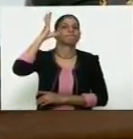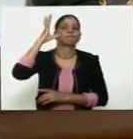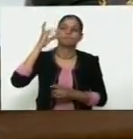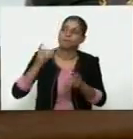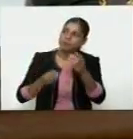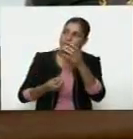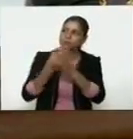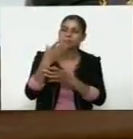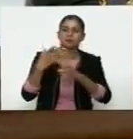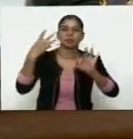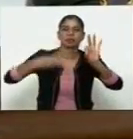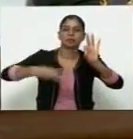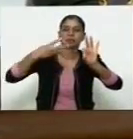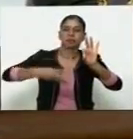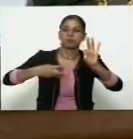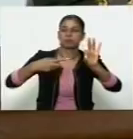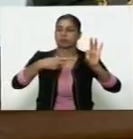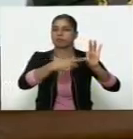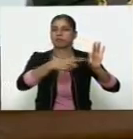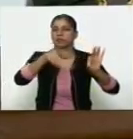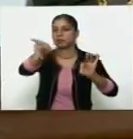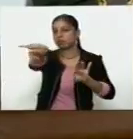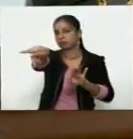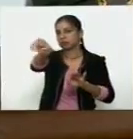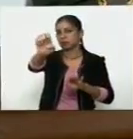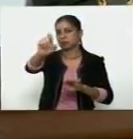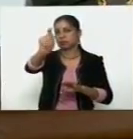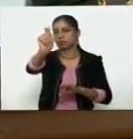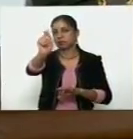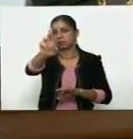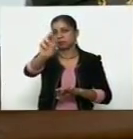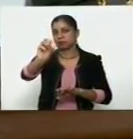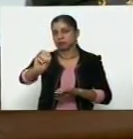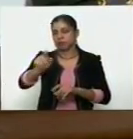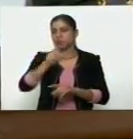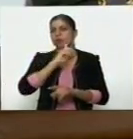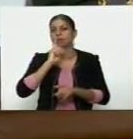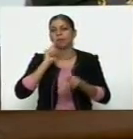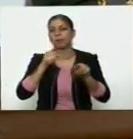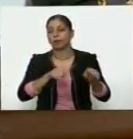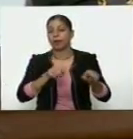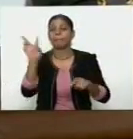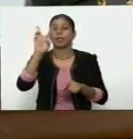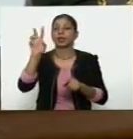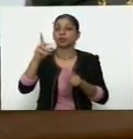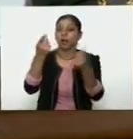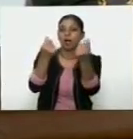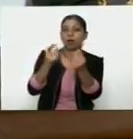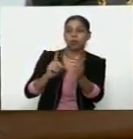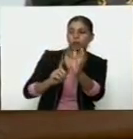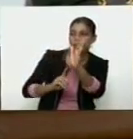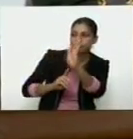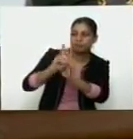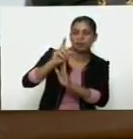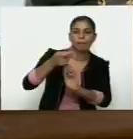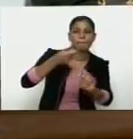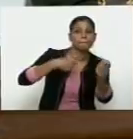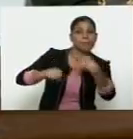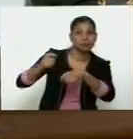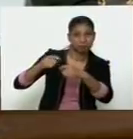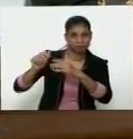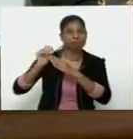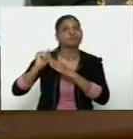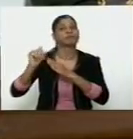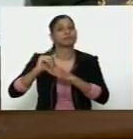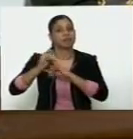intercambiable denominado el petro, que ha colocado a nuestro país a la vanguardia de las innovaciones